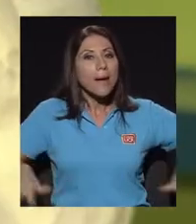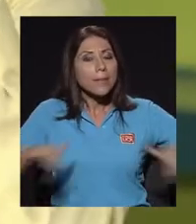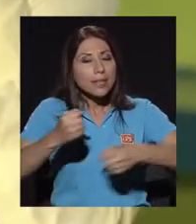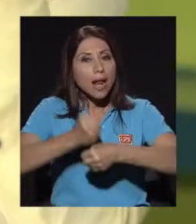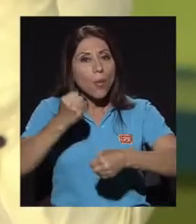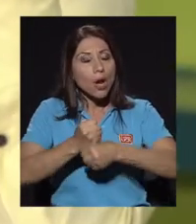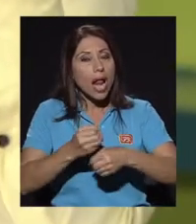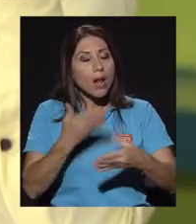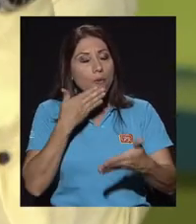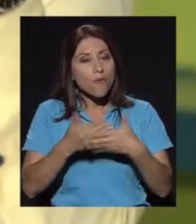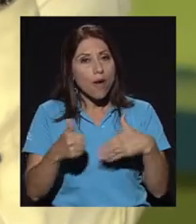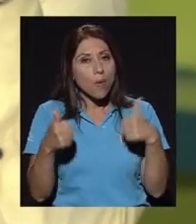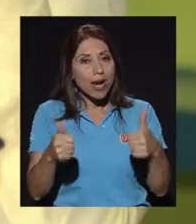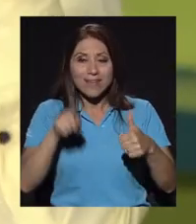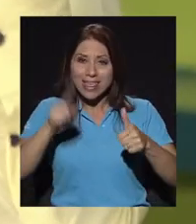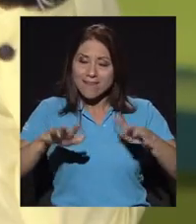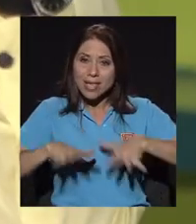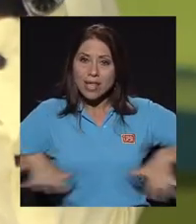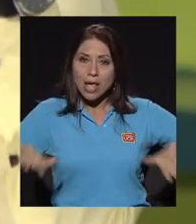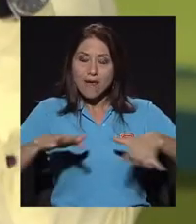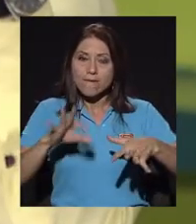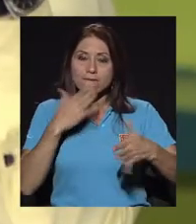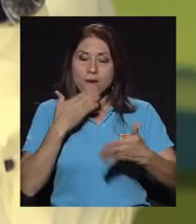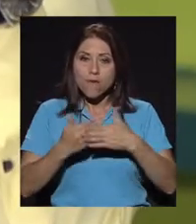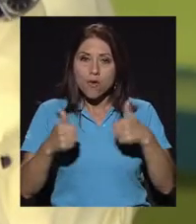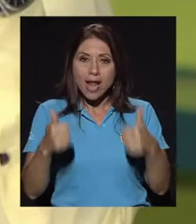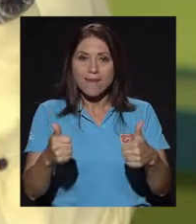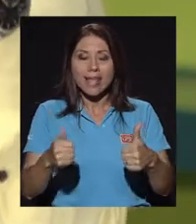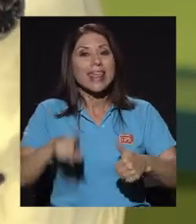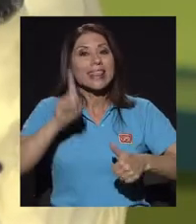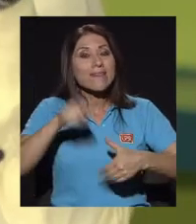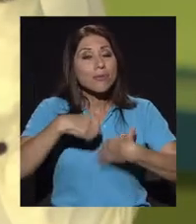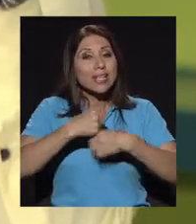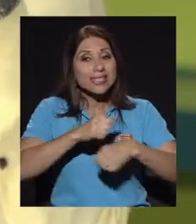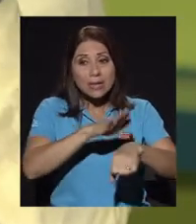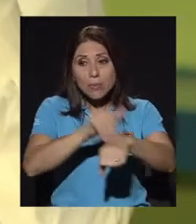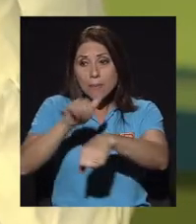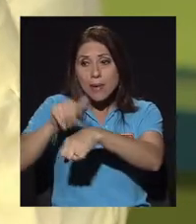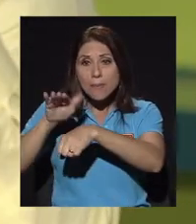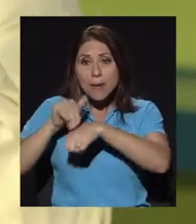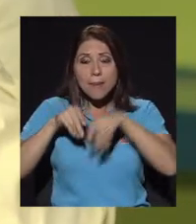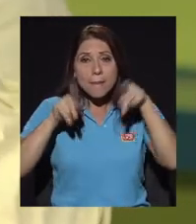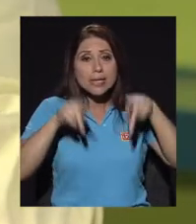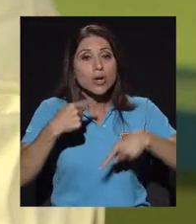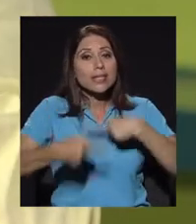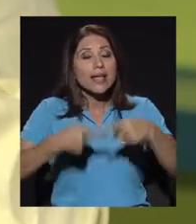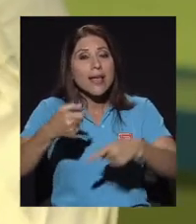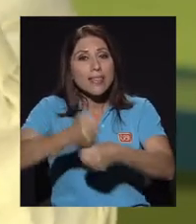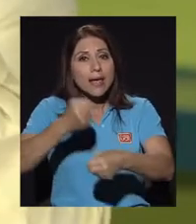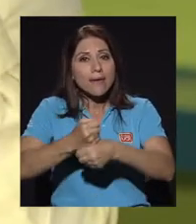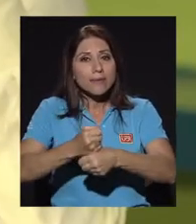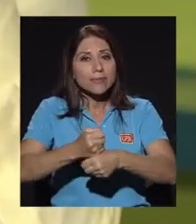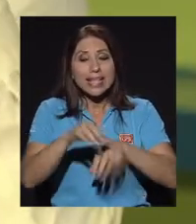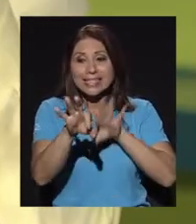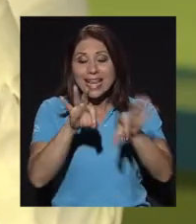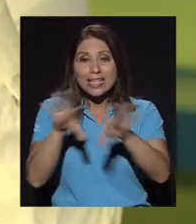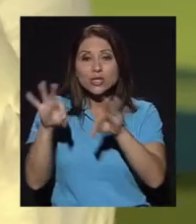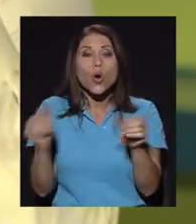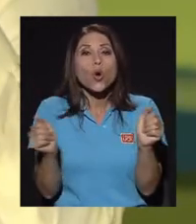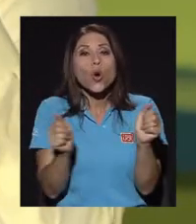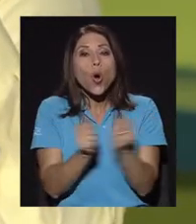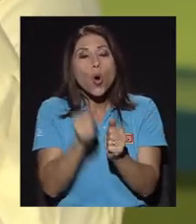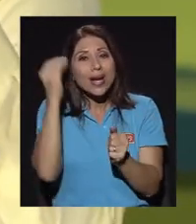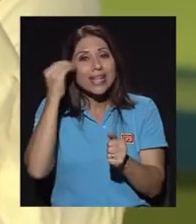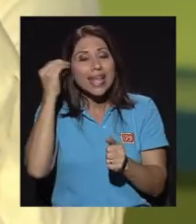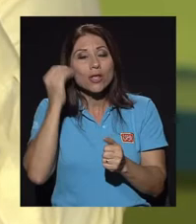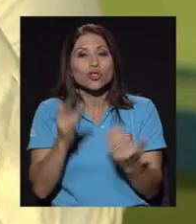laboral favorable, tenemos que tener un clima favorable, tenemos que comenzar a hacer un reclutamiento y selección del personal con criterios técnicos y no